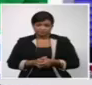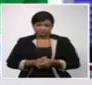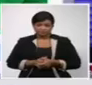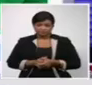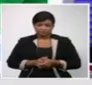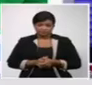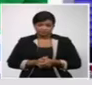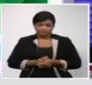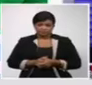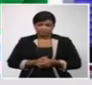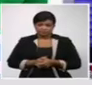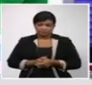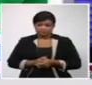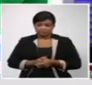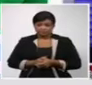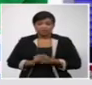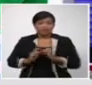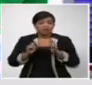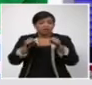Aquí estuvimos